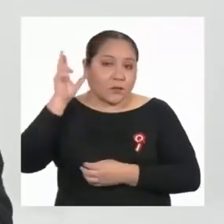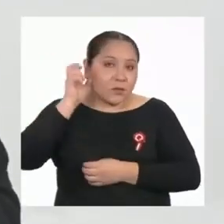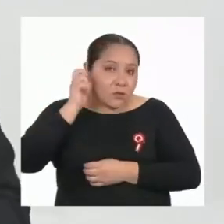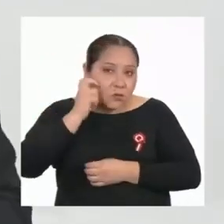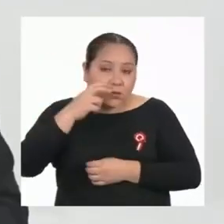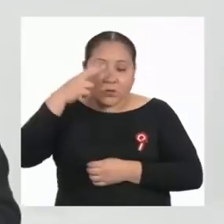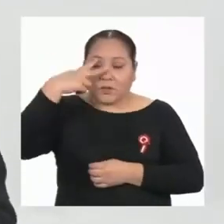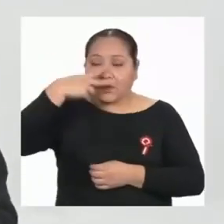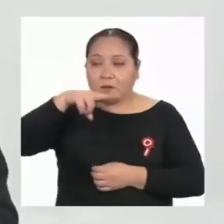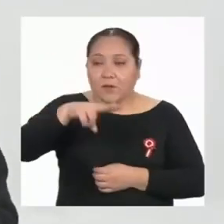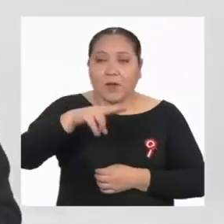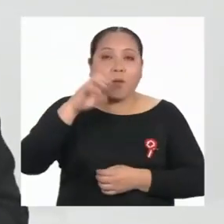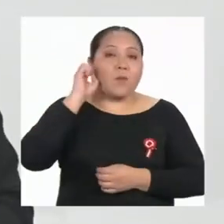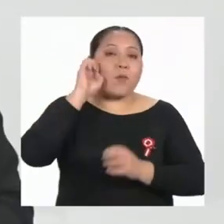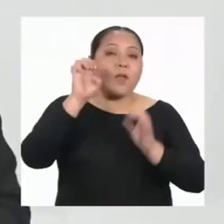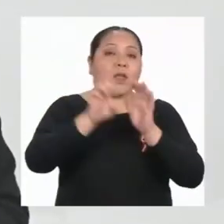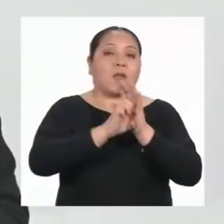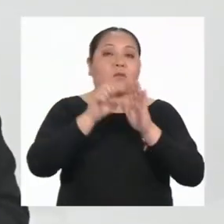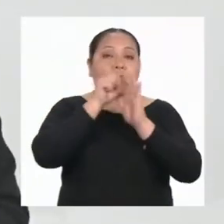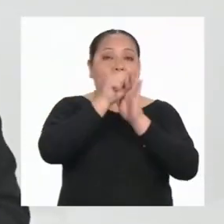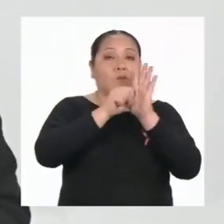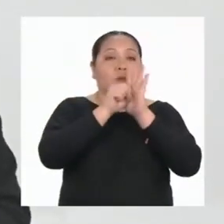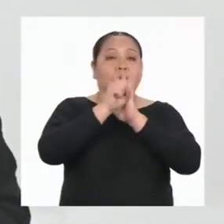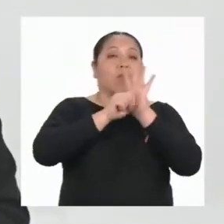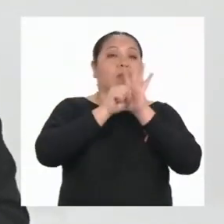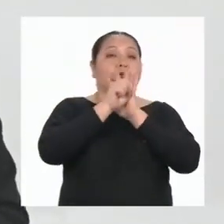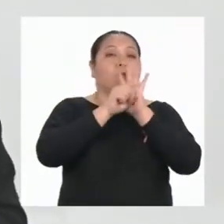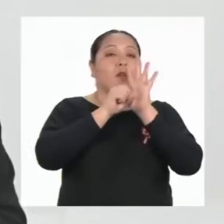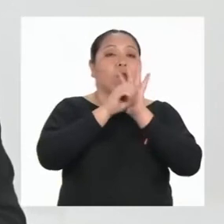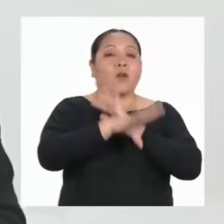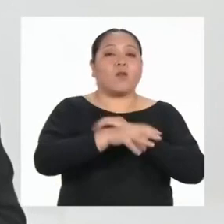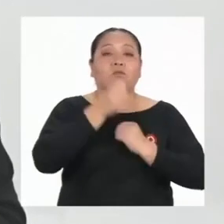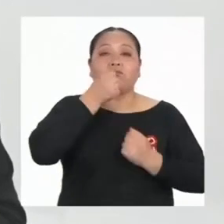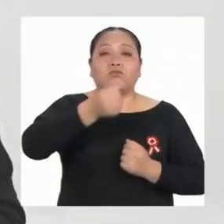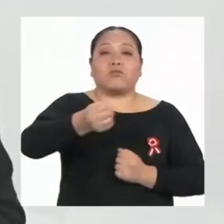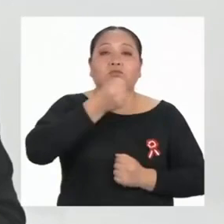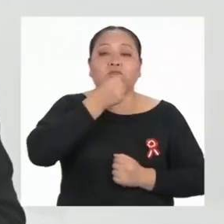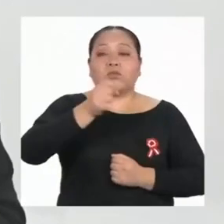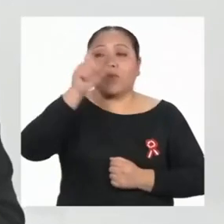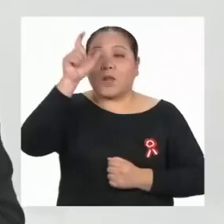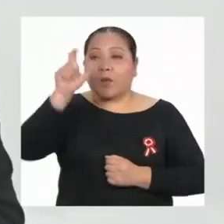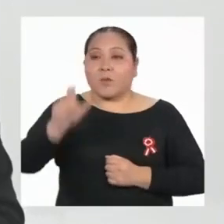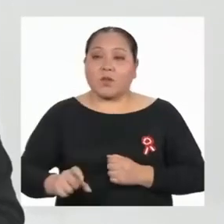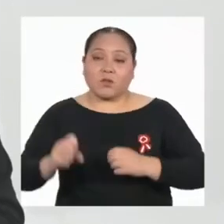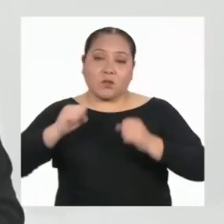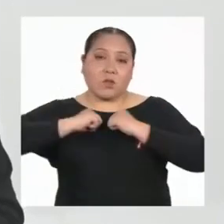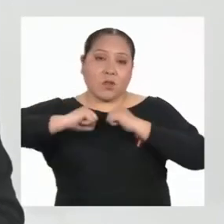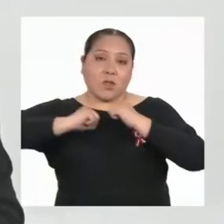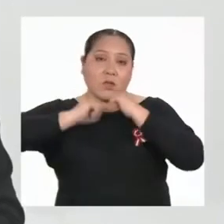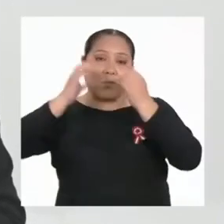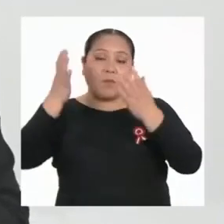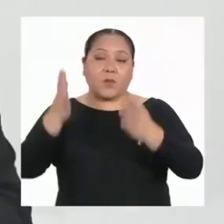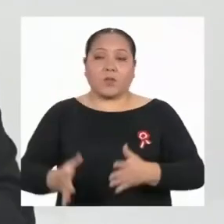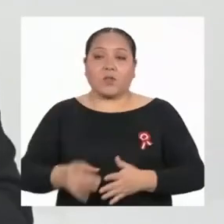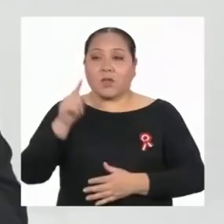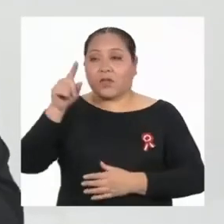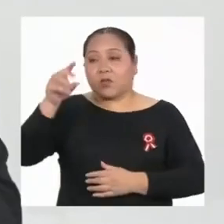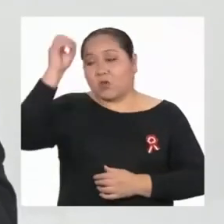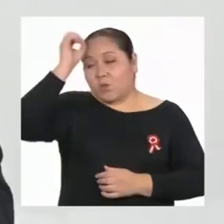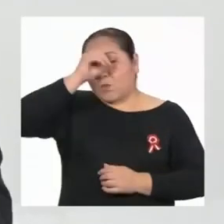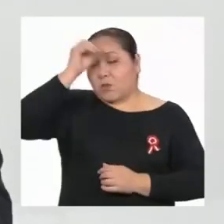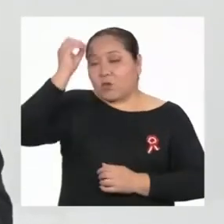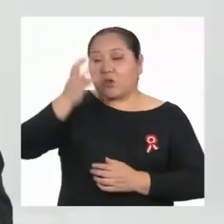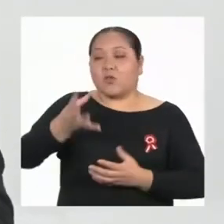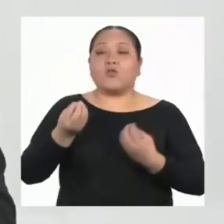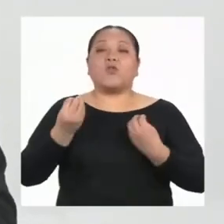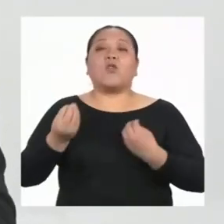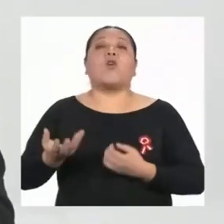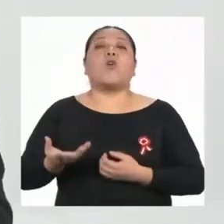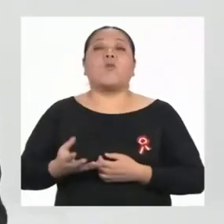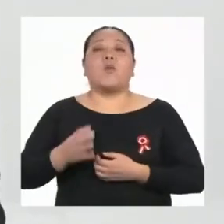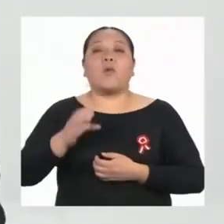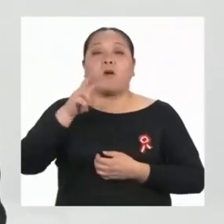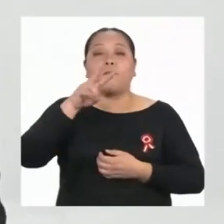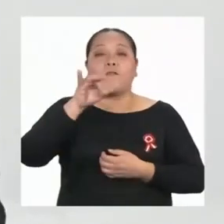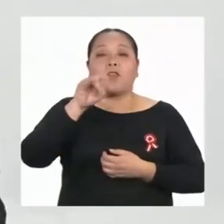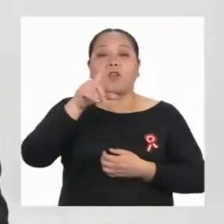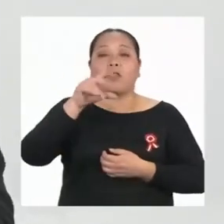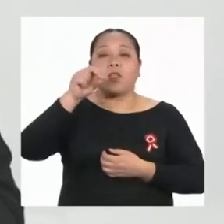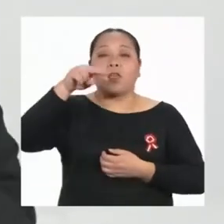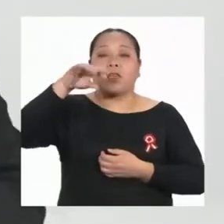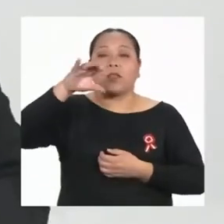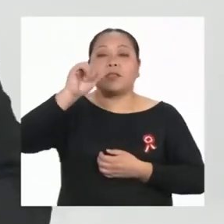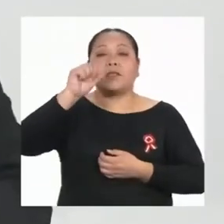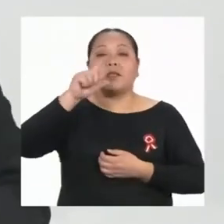ejemplo, un video de una entrevista a una personalidad deportiva que opine sobre la violencia en el